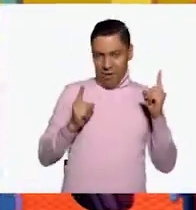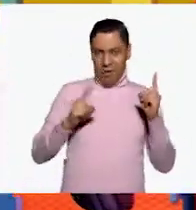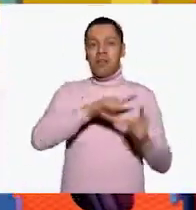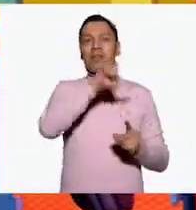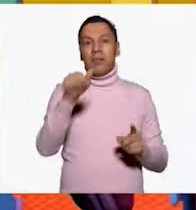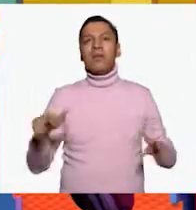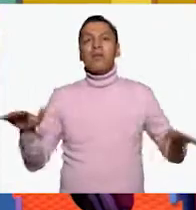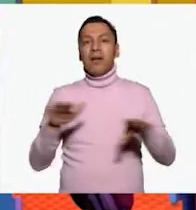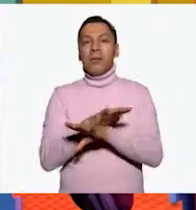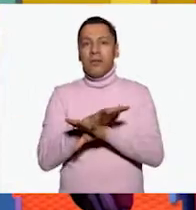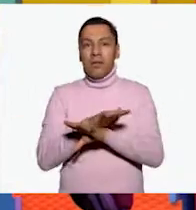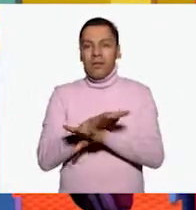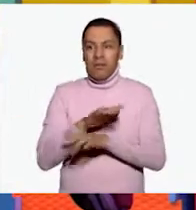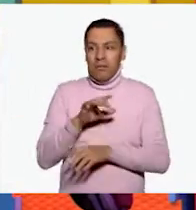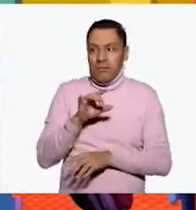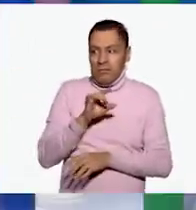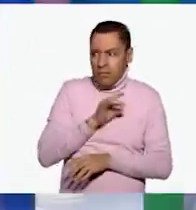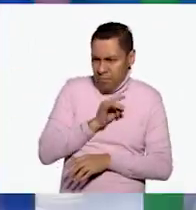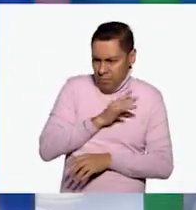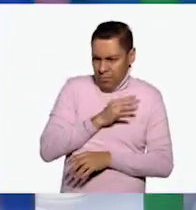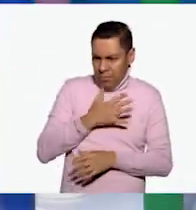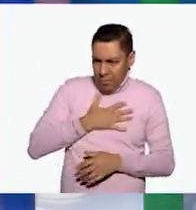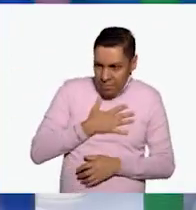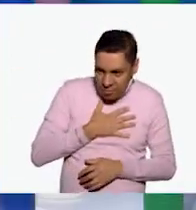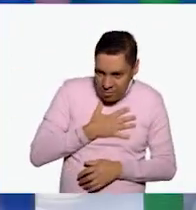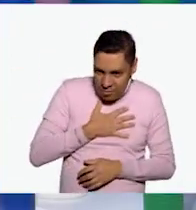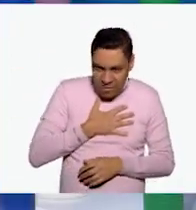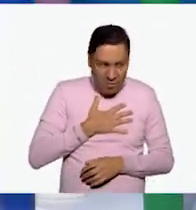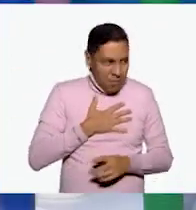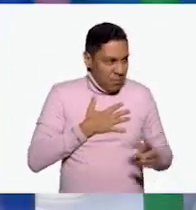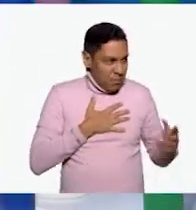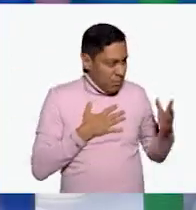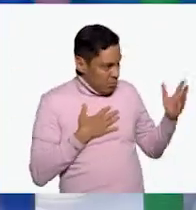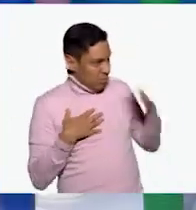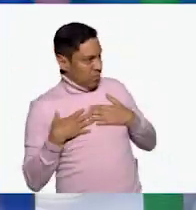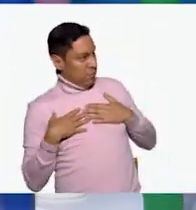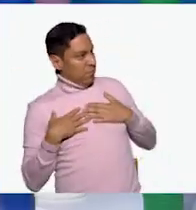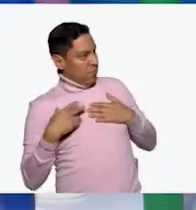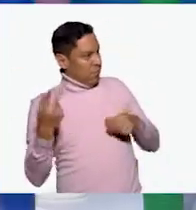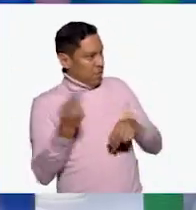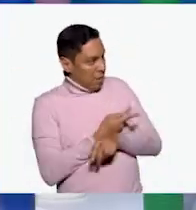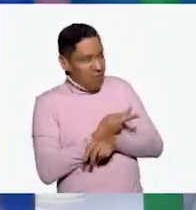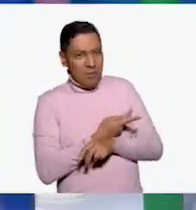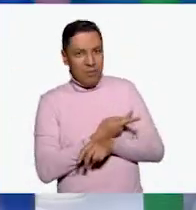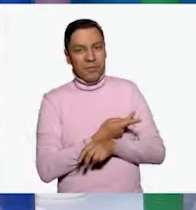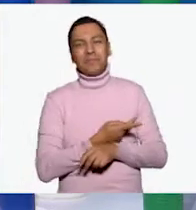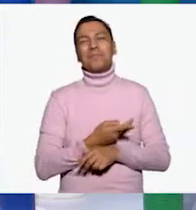inmediato cambió al miedo. Ese es un muy buen ejemplo.